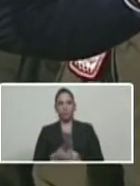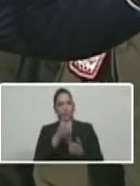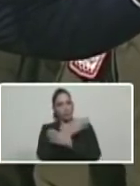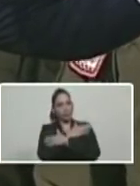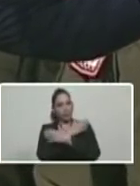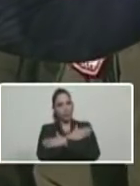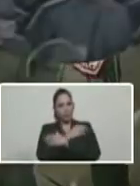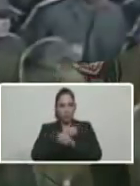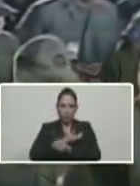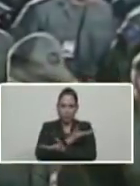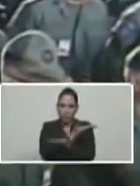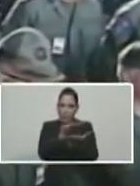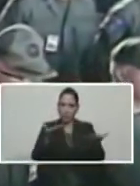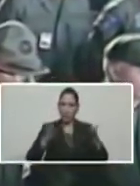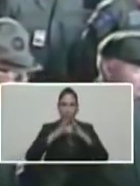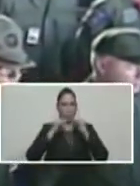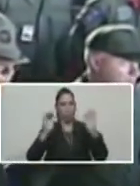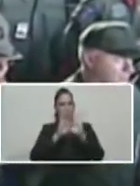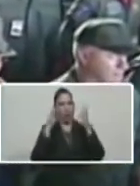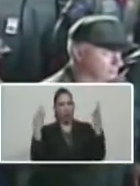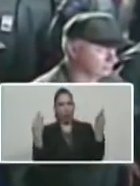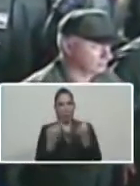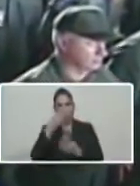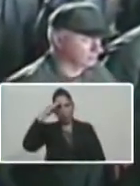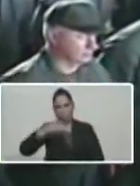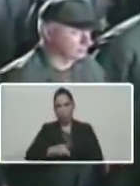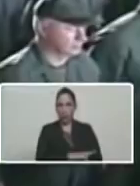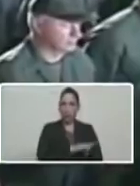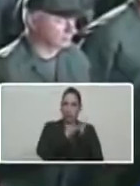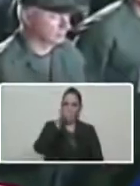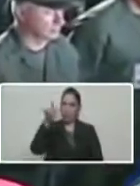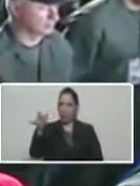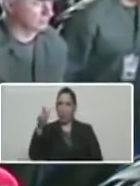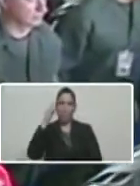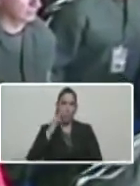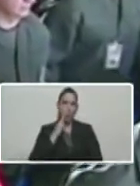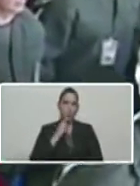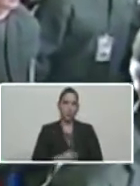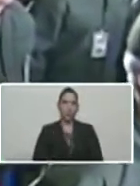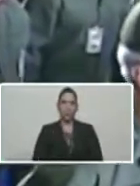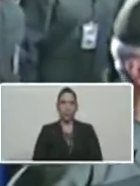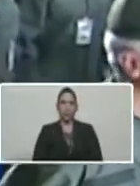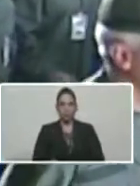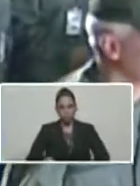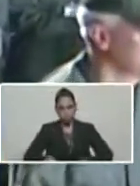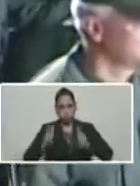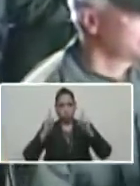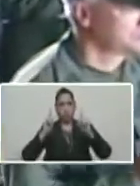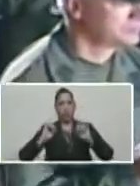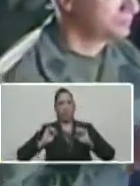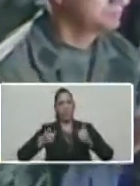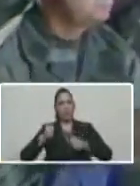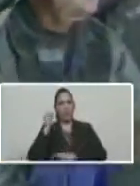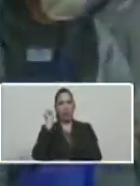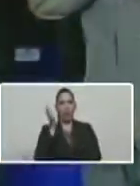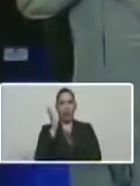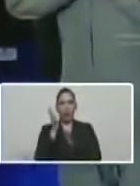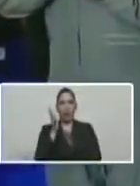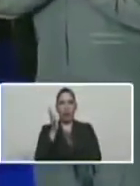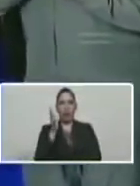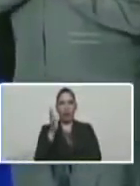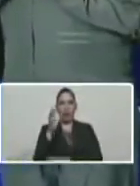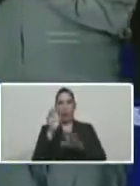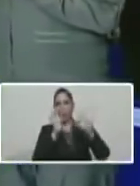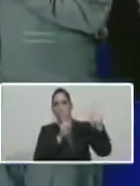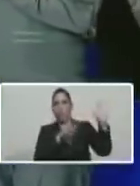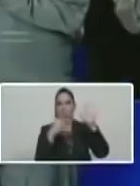felicitaciones a toda la familia militar de la aviación militar bolivariana y lo autorizo a iniciar este acto de los 98